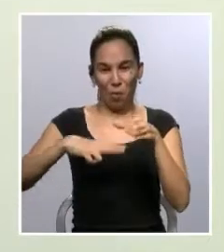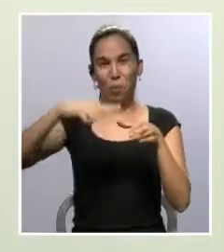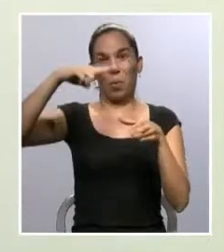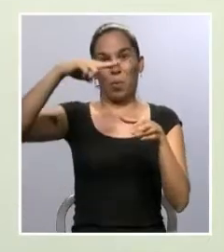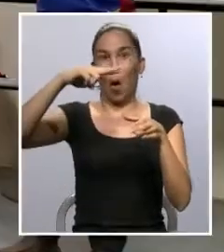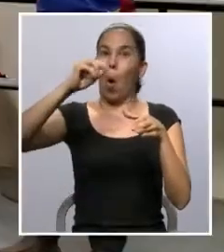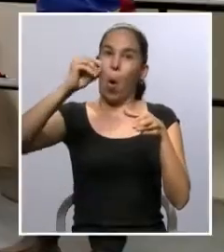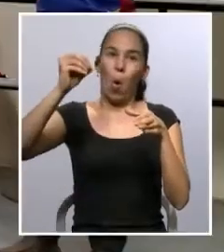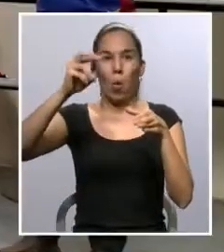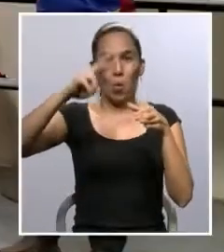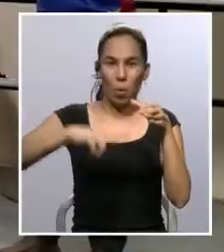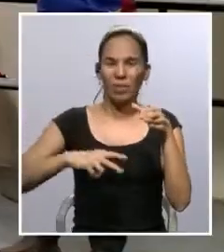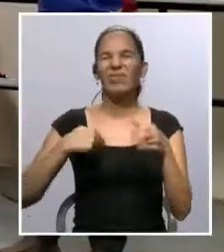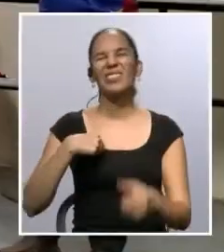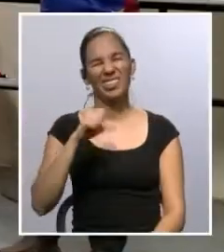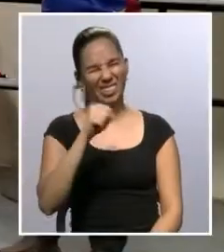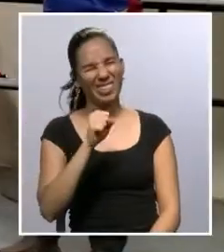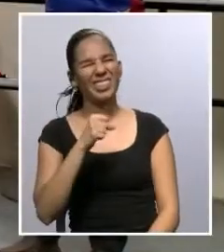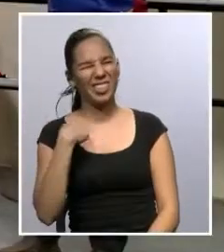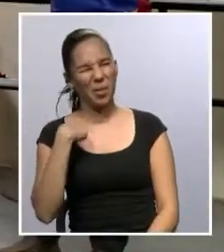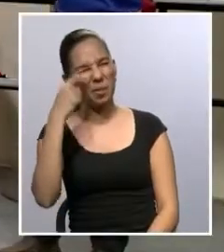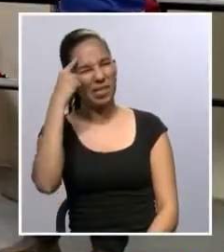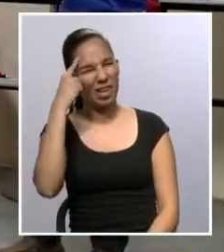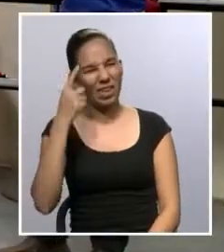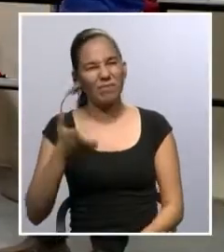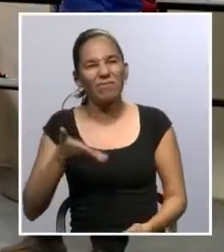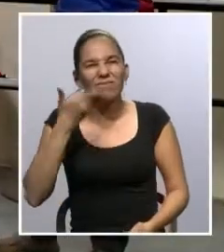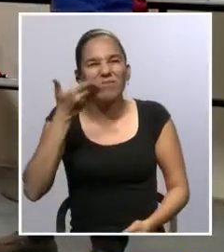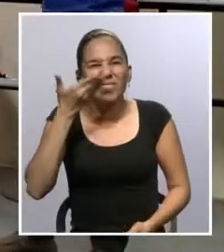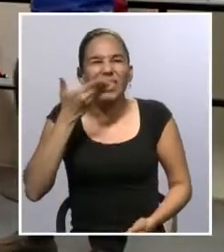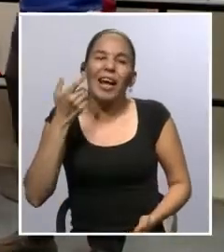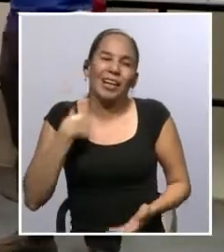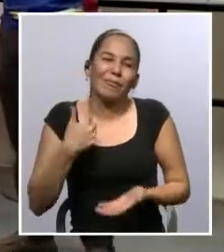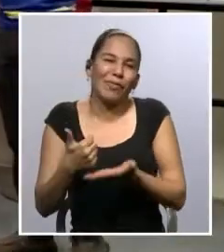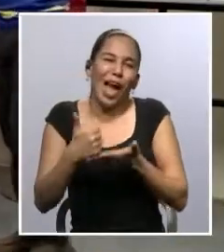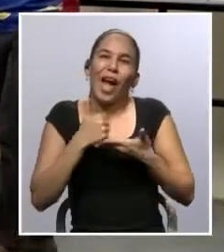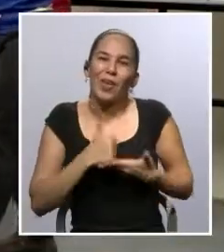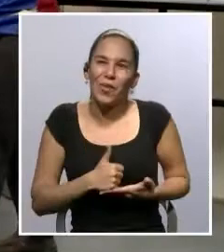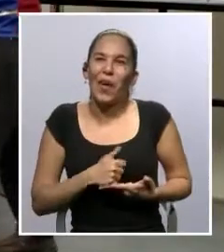¿Les ha pasado a ustedes? Sí, de hecho yo pensé que el aire simplemente era lo que me hacía